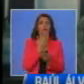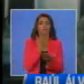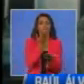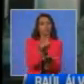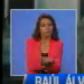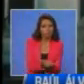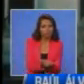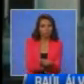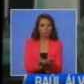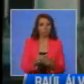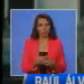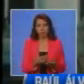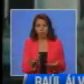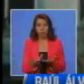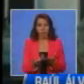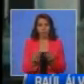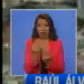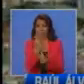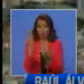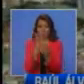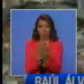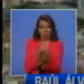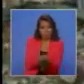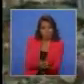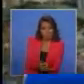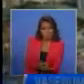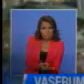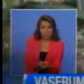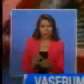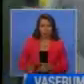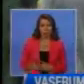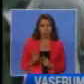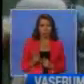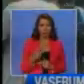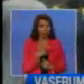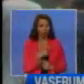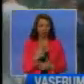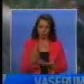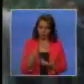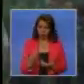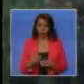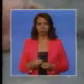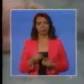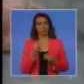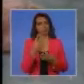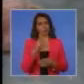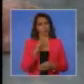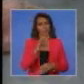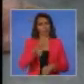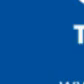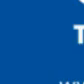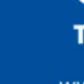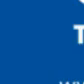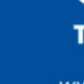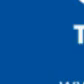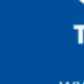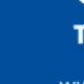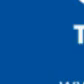escondido en la maleza portando como le manifestaba un fusil fal en Quito Freddy paredes 24